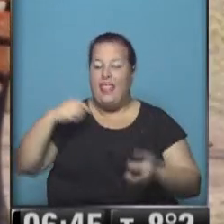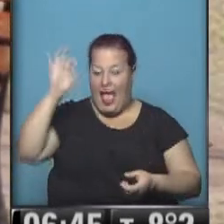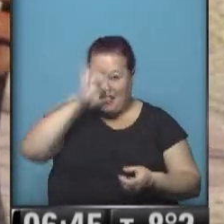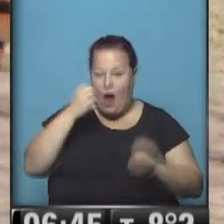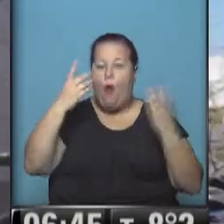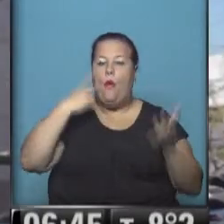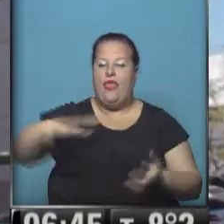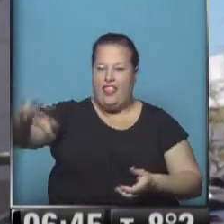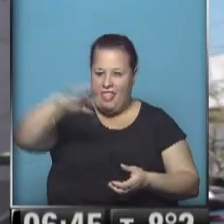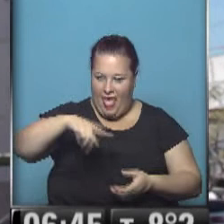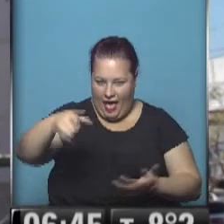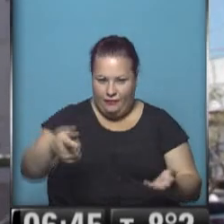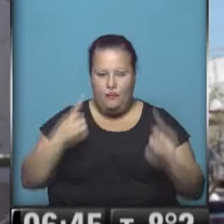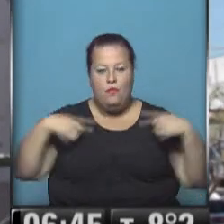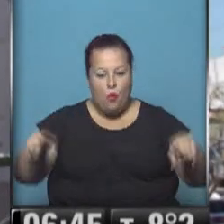saint saëns